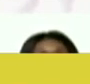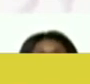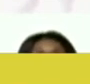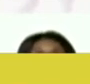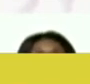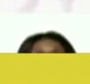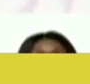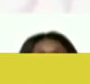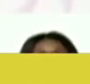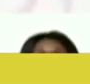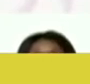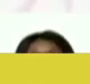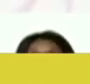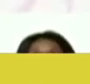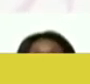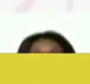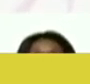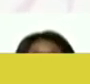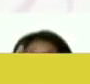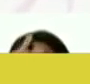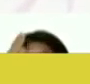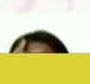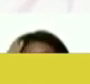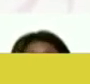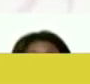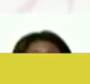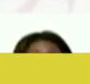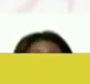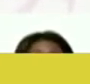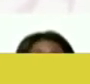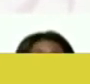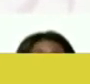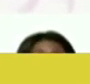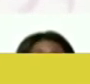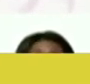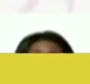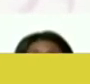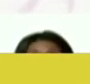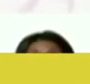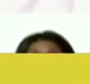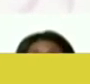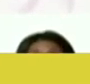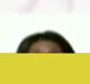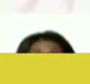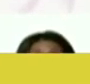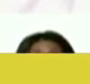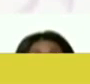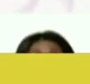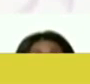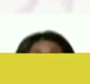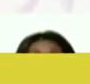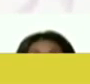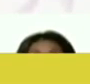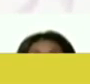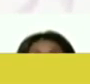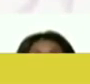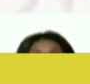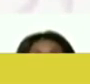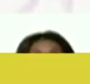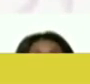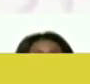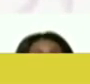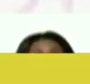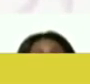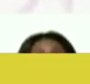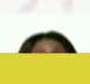joven líder Mervin Maldonado, por todo lo que están haciendo allá. Toque de queda ya a las 4 en punto comenzó a regir hasta las 10 de la